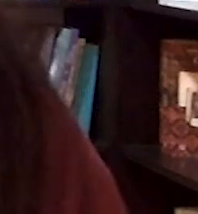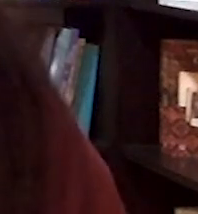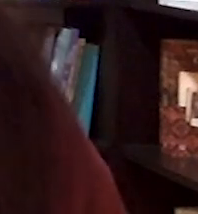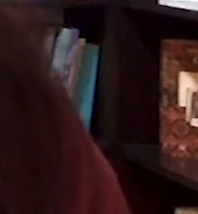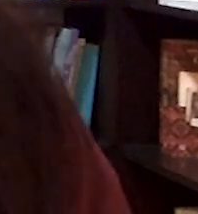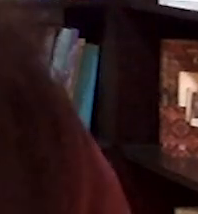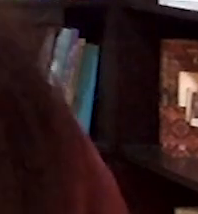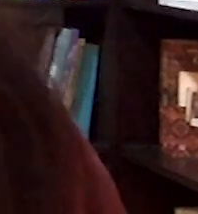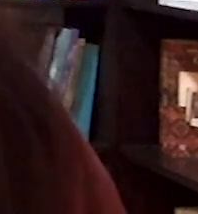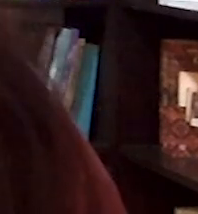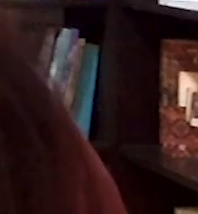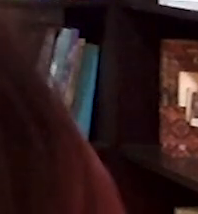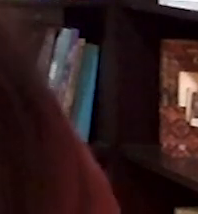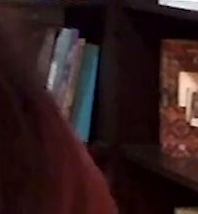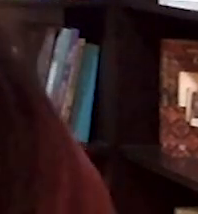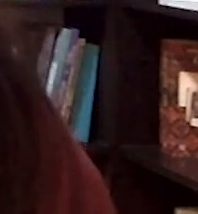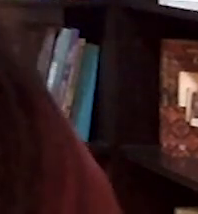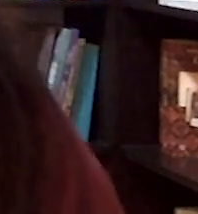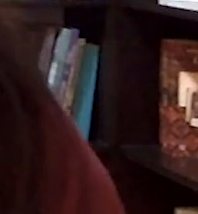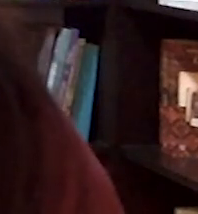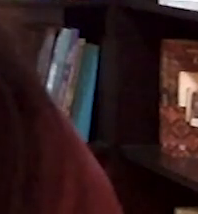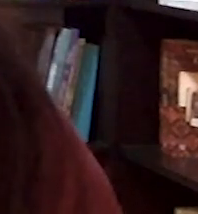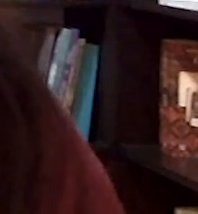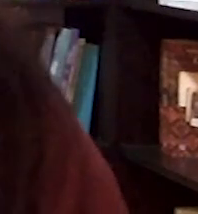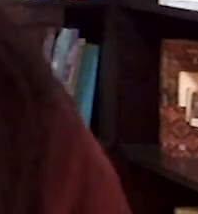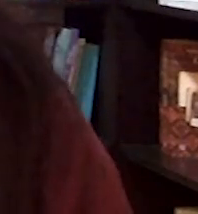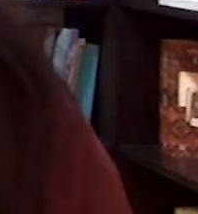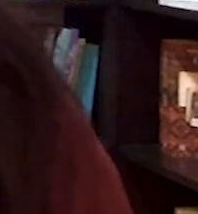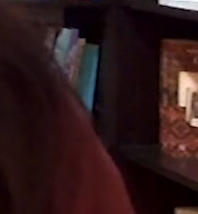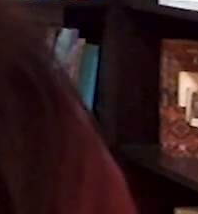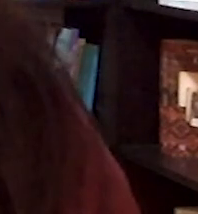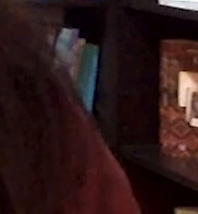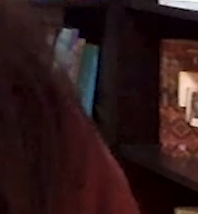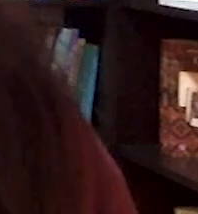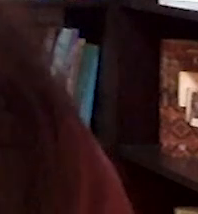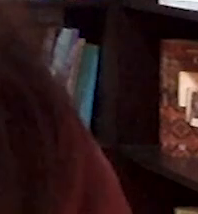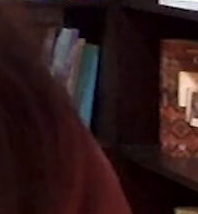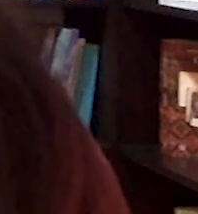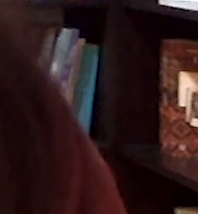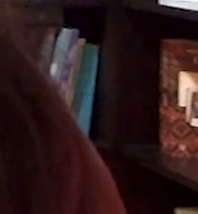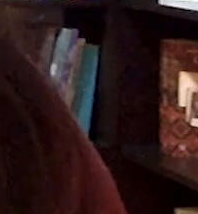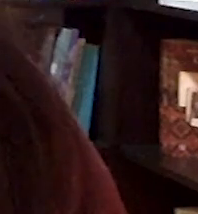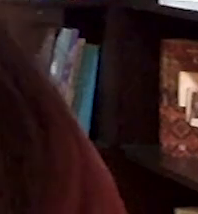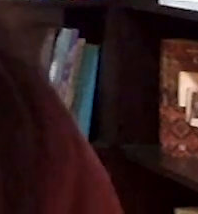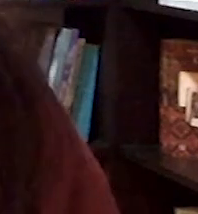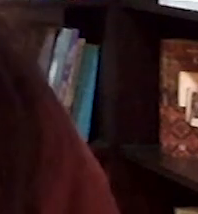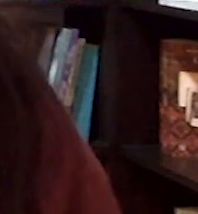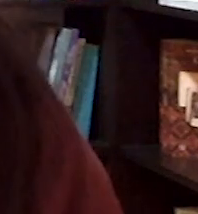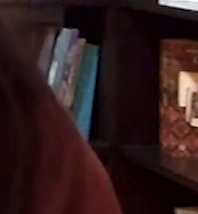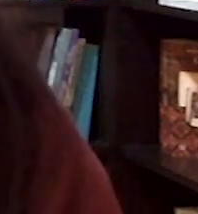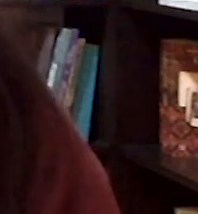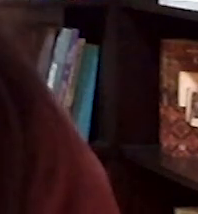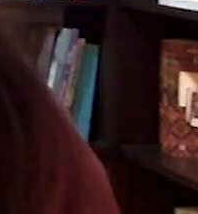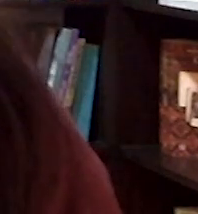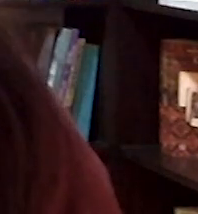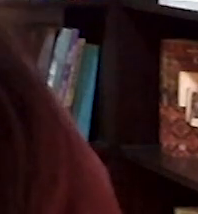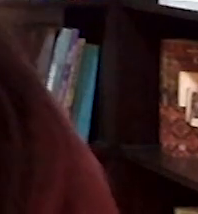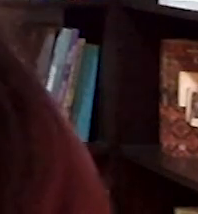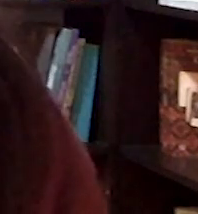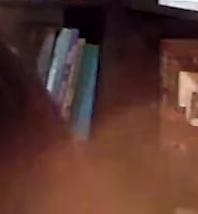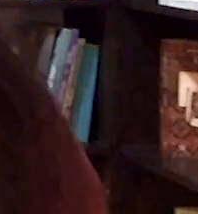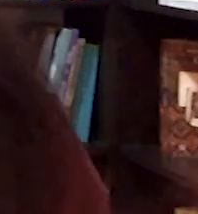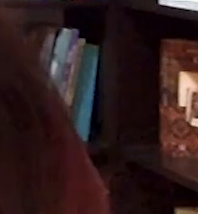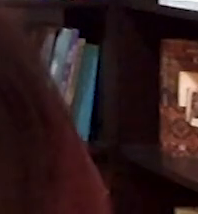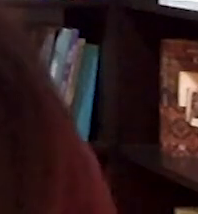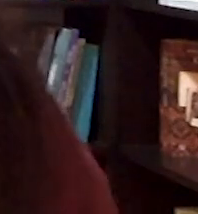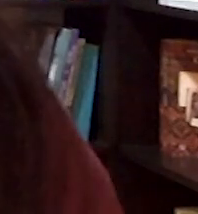sentidos en la Feria Internacional del Libro del Zócalo. Como saben, esta se llevó a cabo del 8 al 17 de octubre